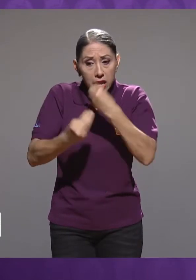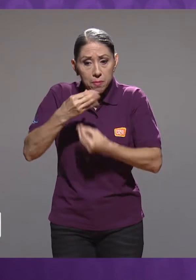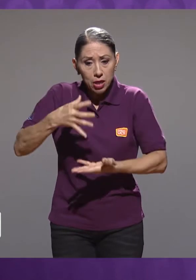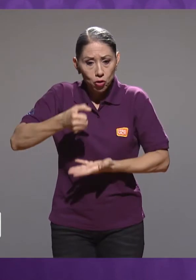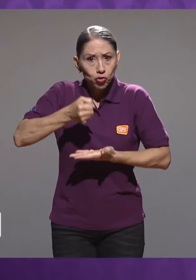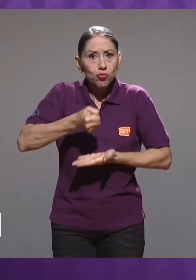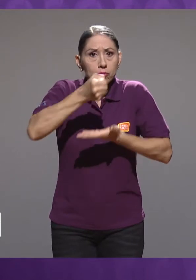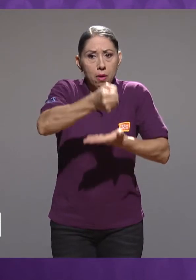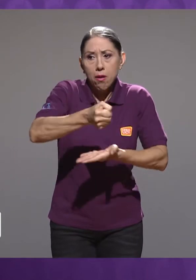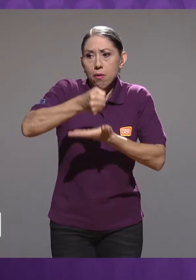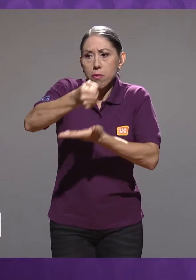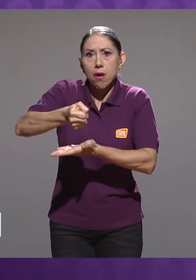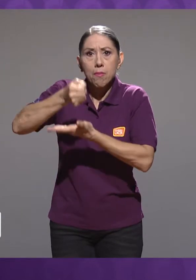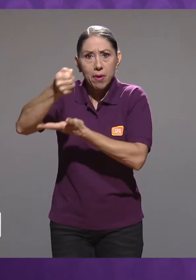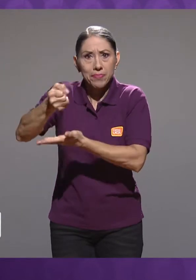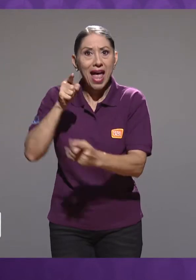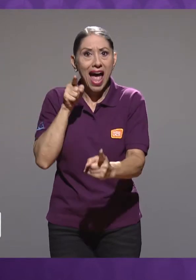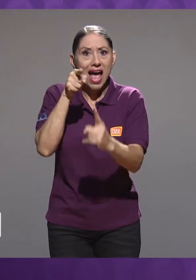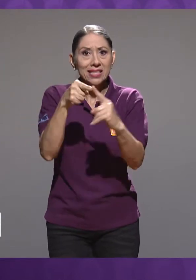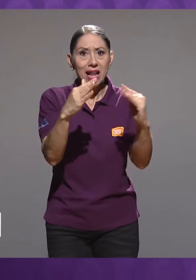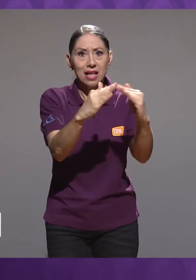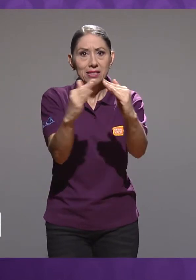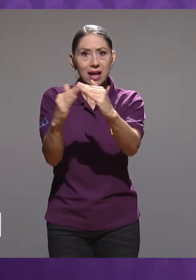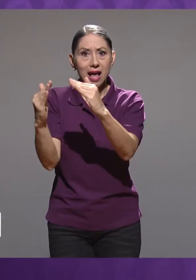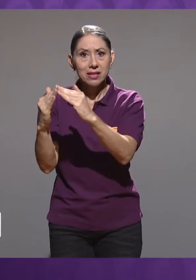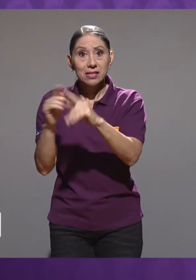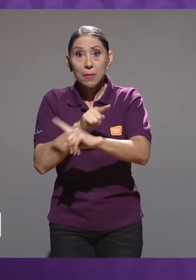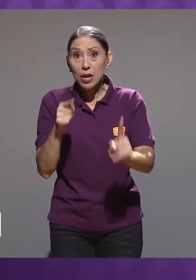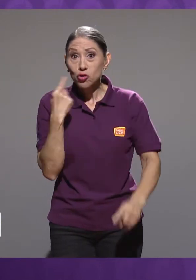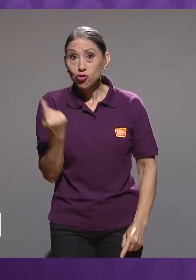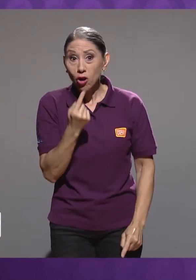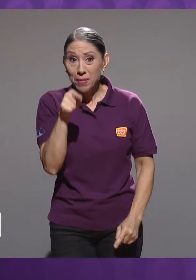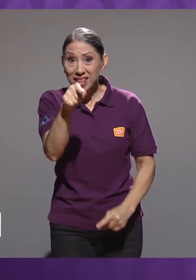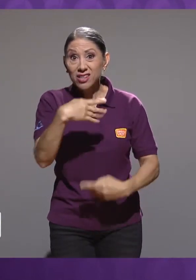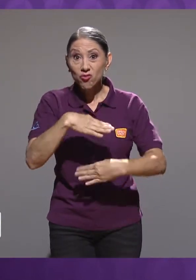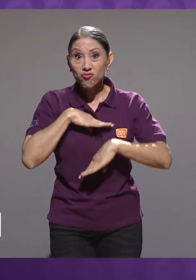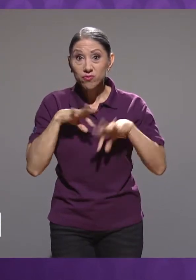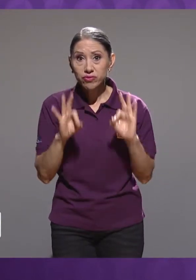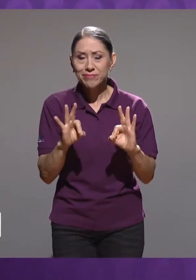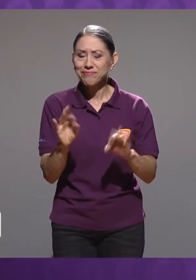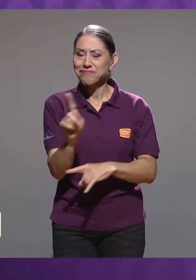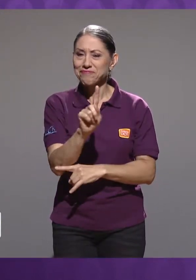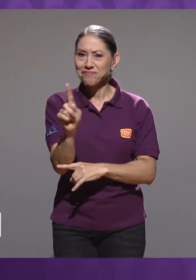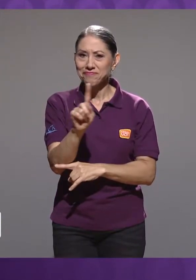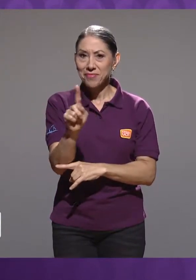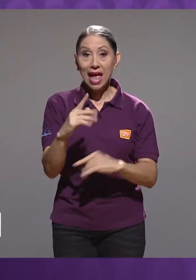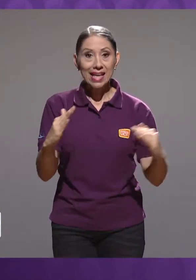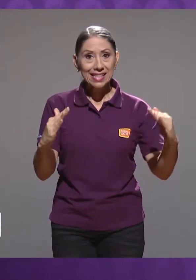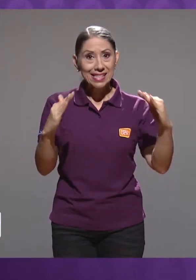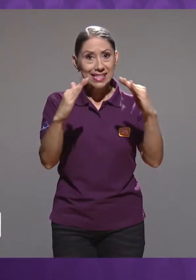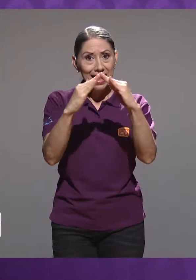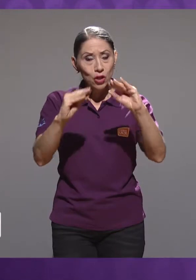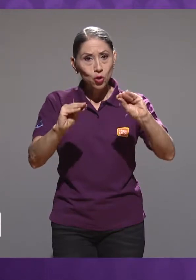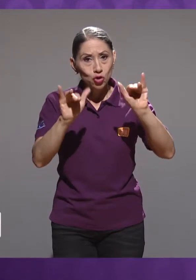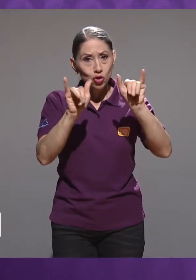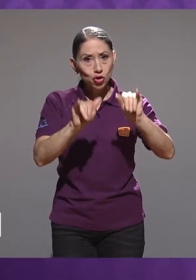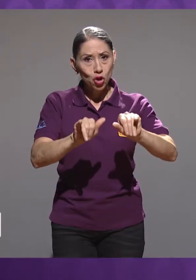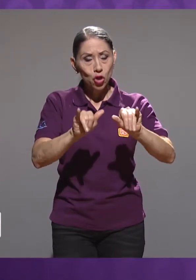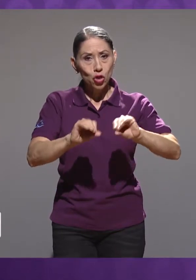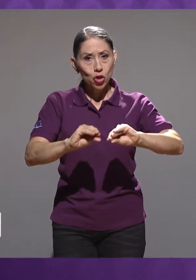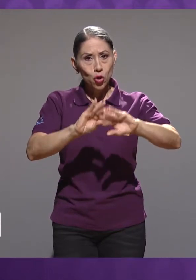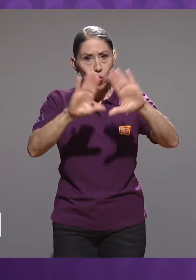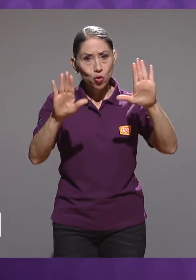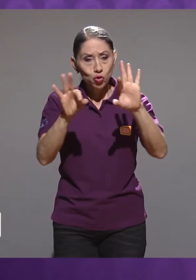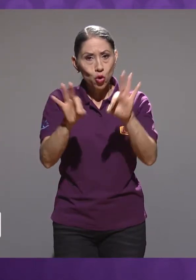hemos dado cuenta de que no solamente eso era necesario. Evidenciar que los centros diurnos son sumamente